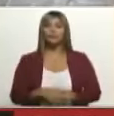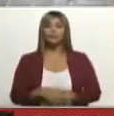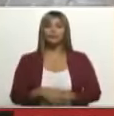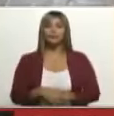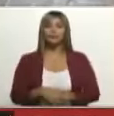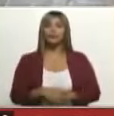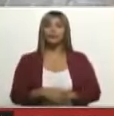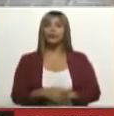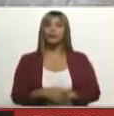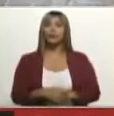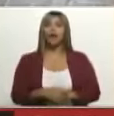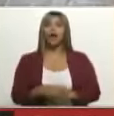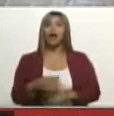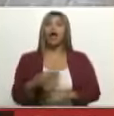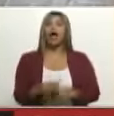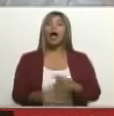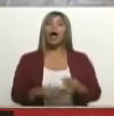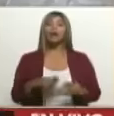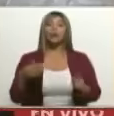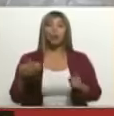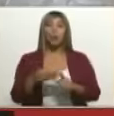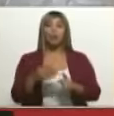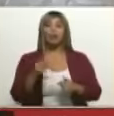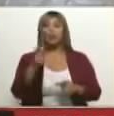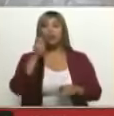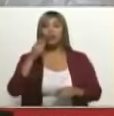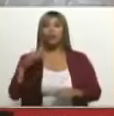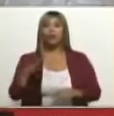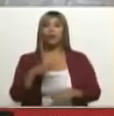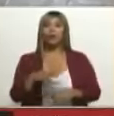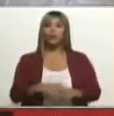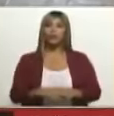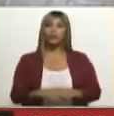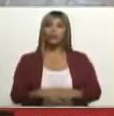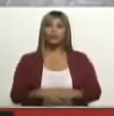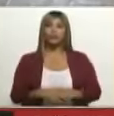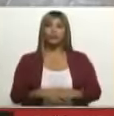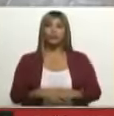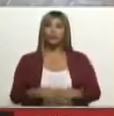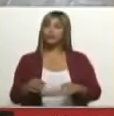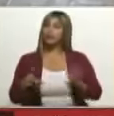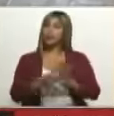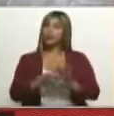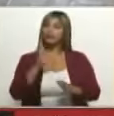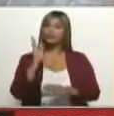Si hace armas contra la fuerza pública, se aplicará la ley,